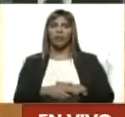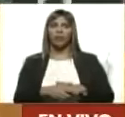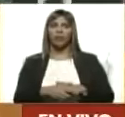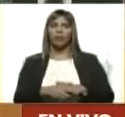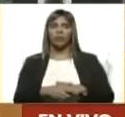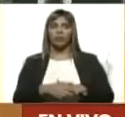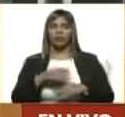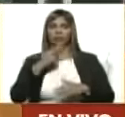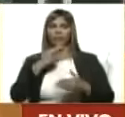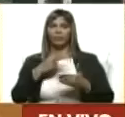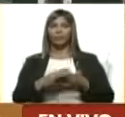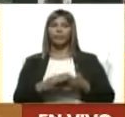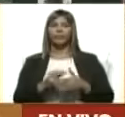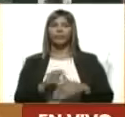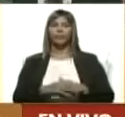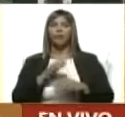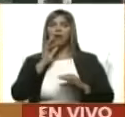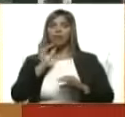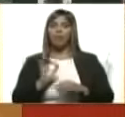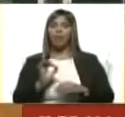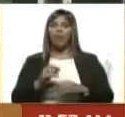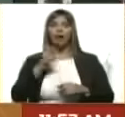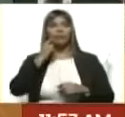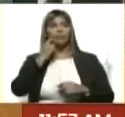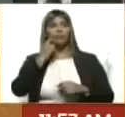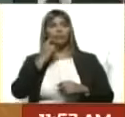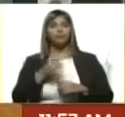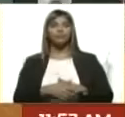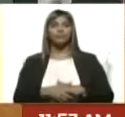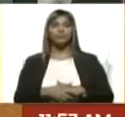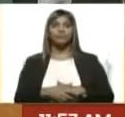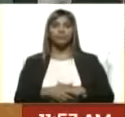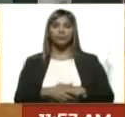de verdad, debe ser real, de carne y hueso,